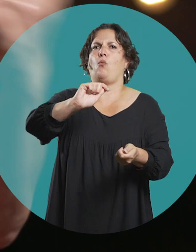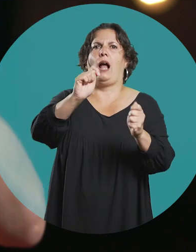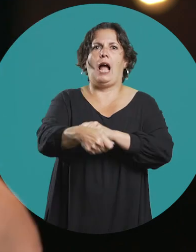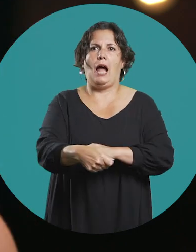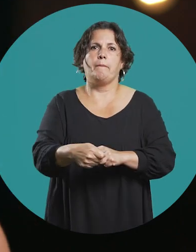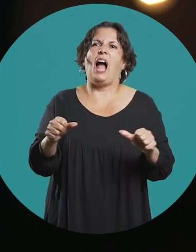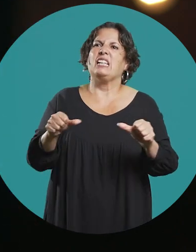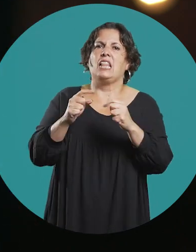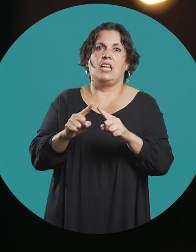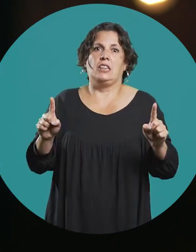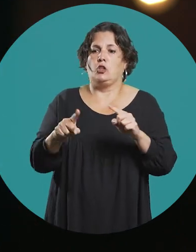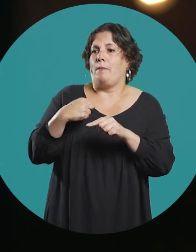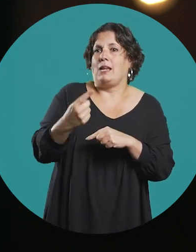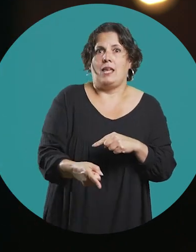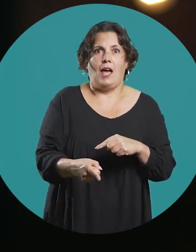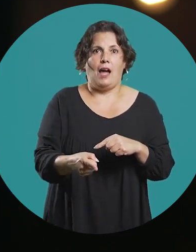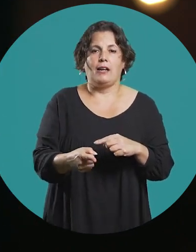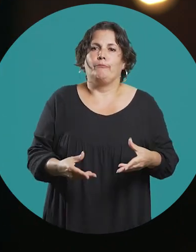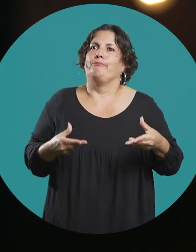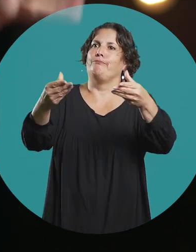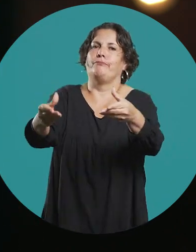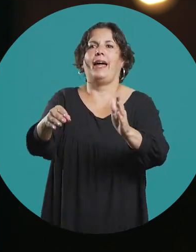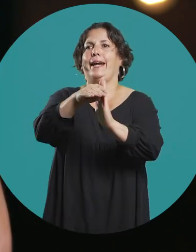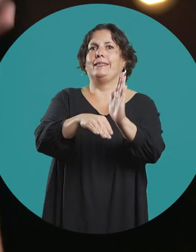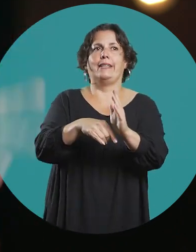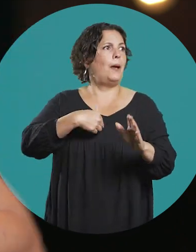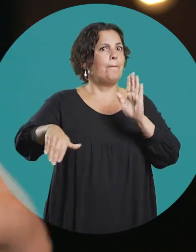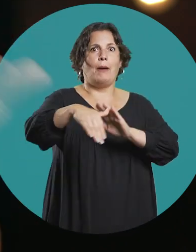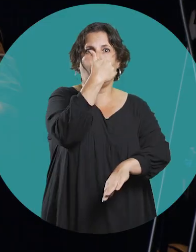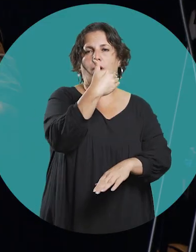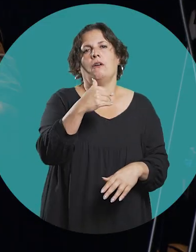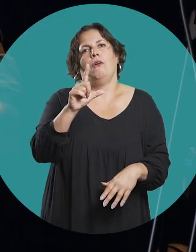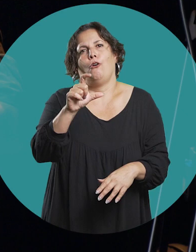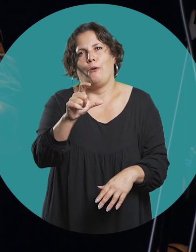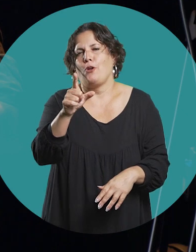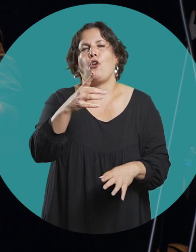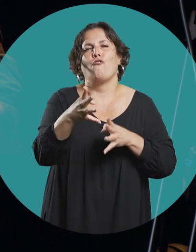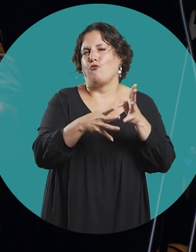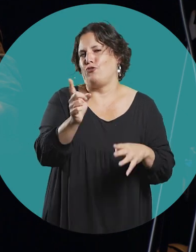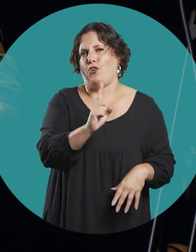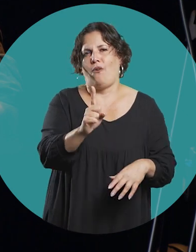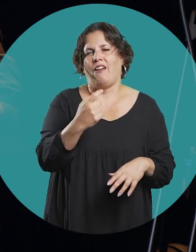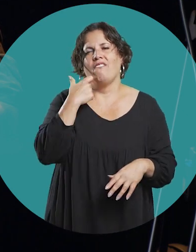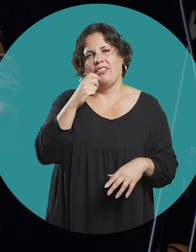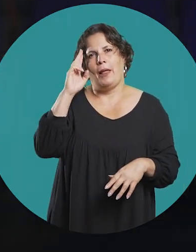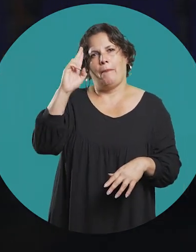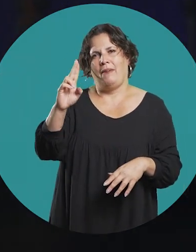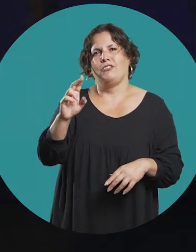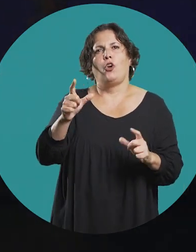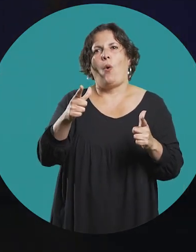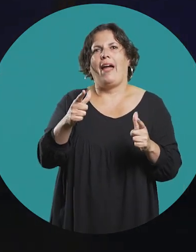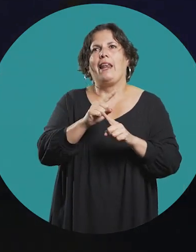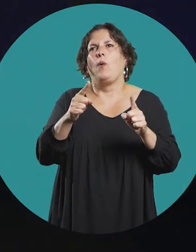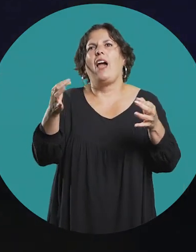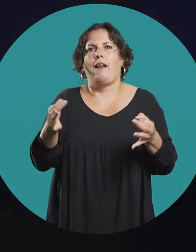cambialo, hace algo distinto mañana, toma, acá está la receta y me voy. Obviamente eso no funciona, eso es una falta de respeto y eso no tiene ningún